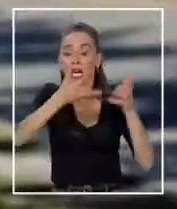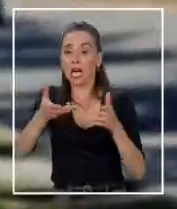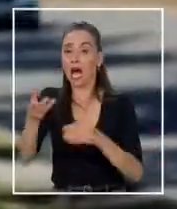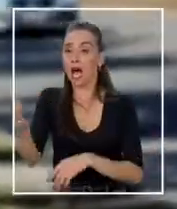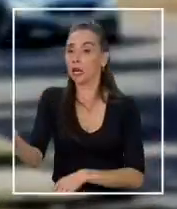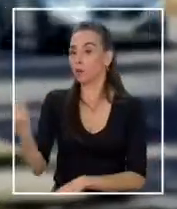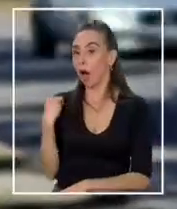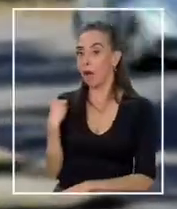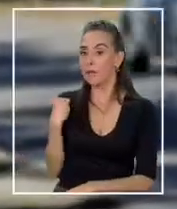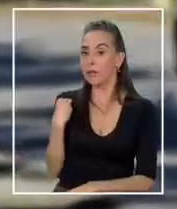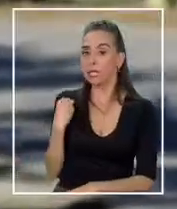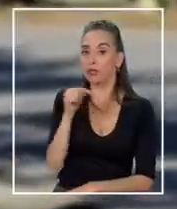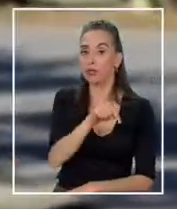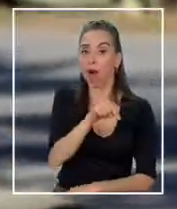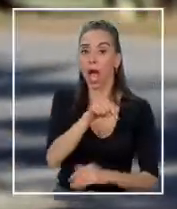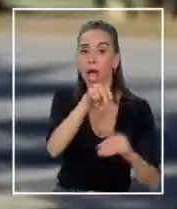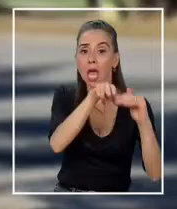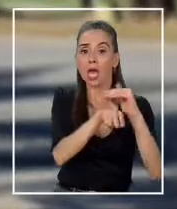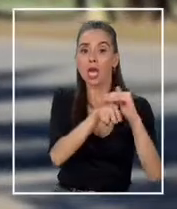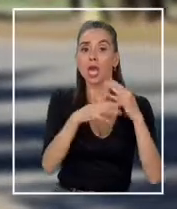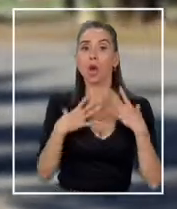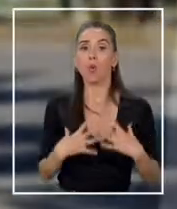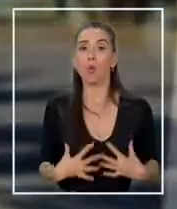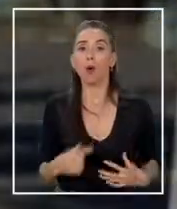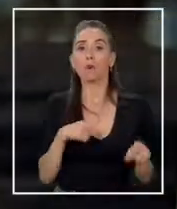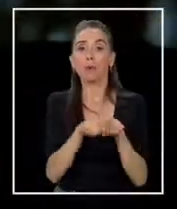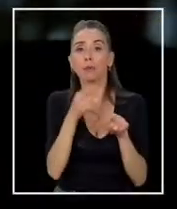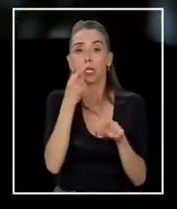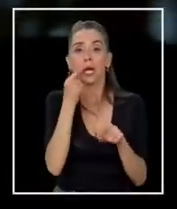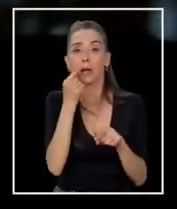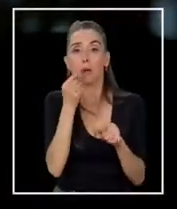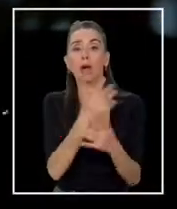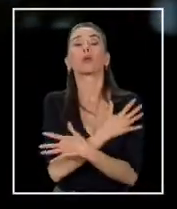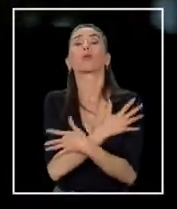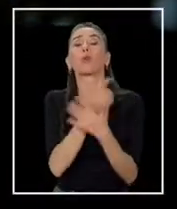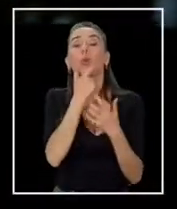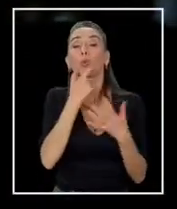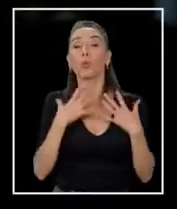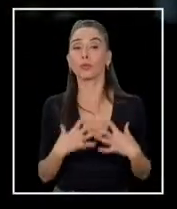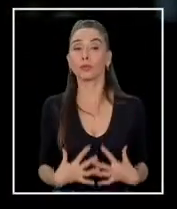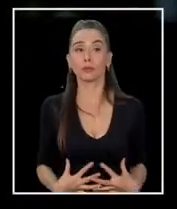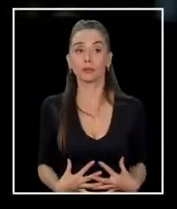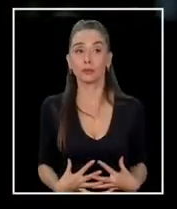ahí estaba el cuerpo de mi hermano, los restos de mi hermano.